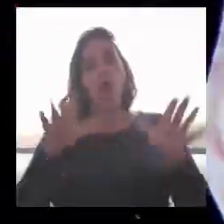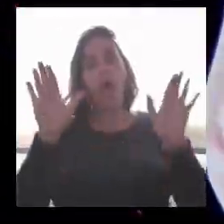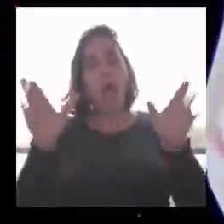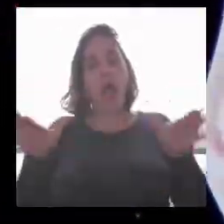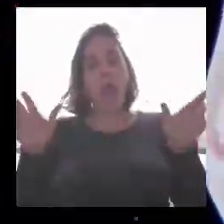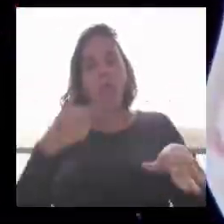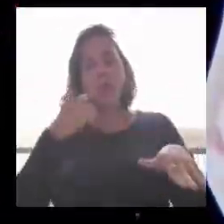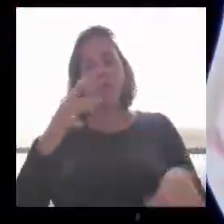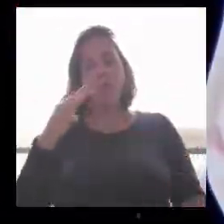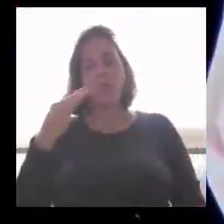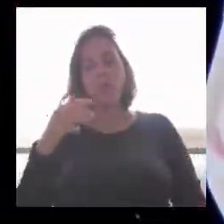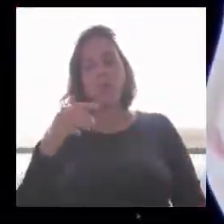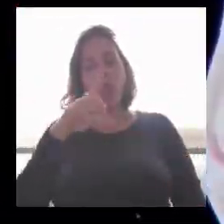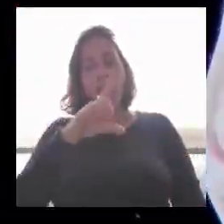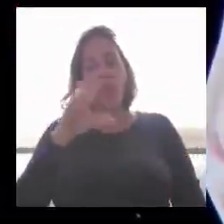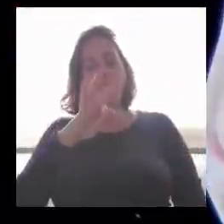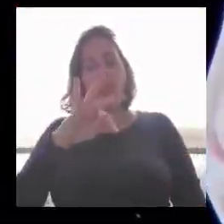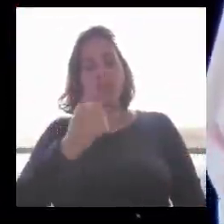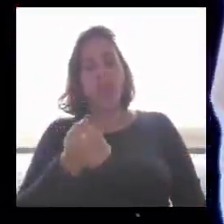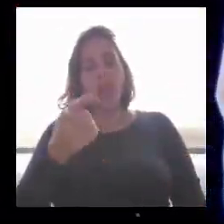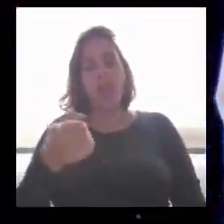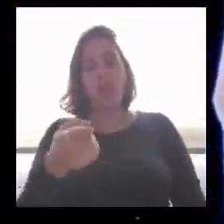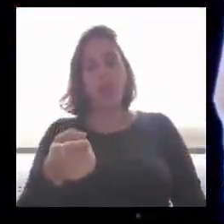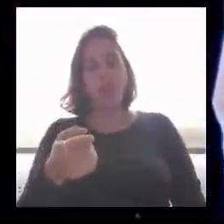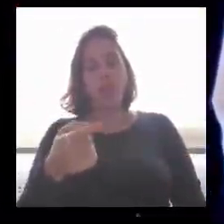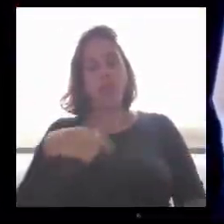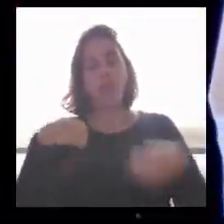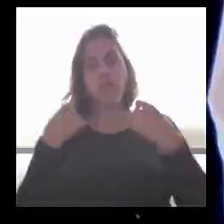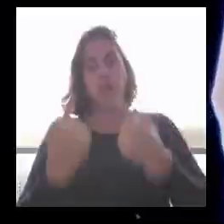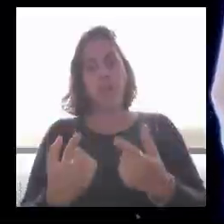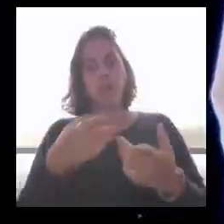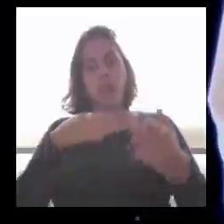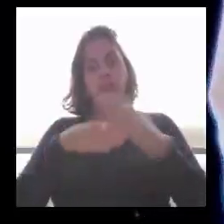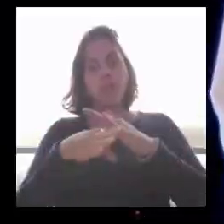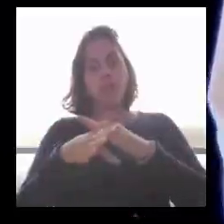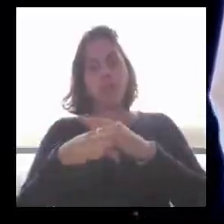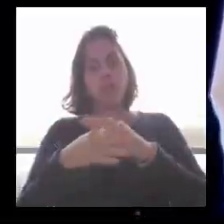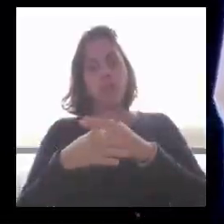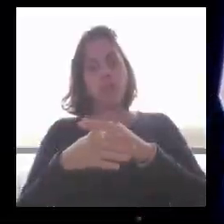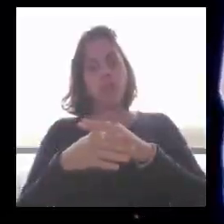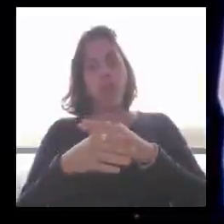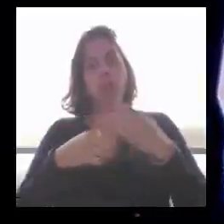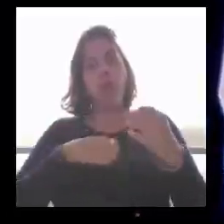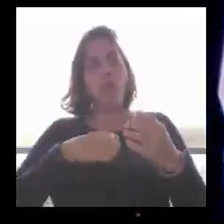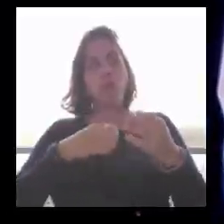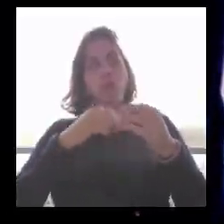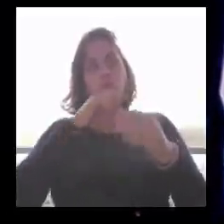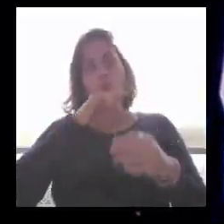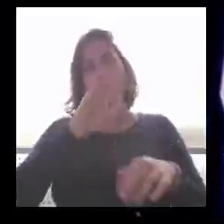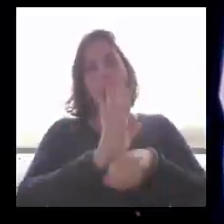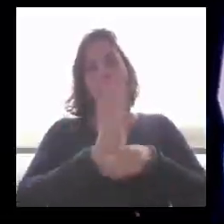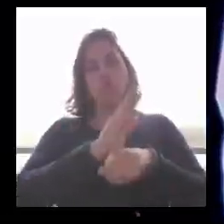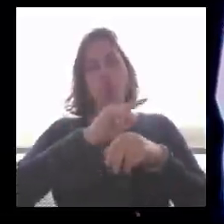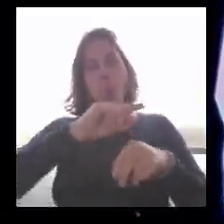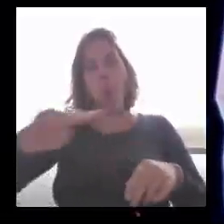lo que dijo Leticia, les estamos dando acceso a un tesoro, y perdonen la cursilería, pero